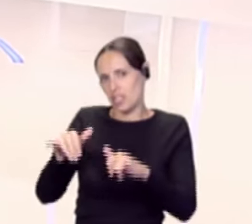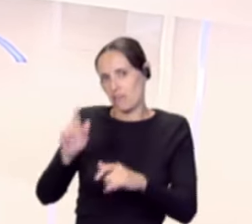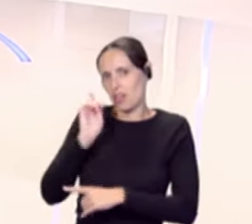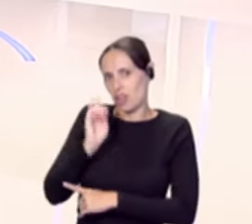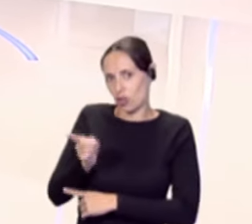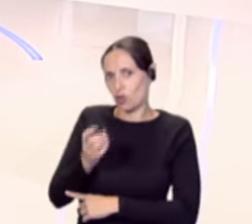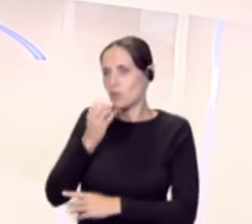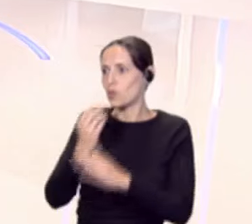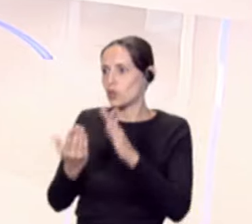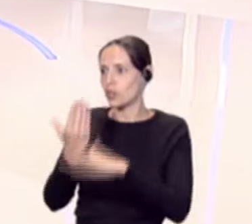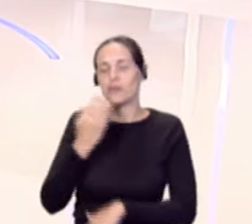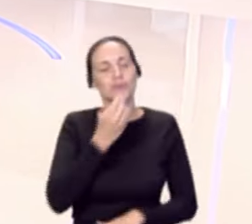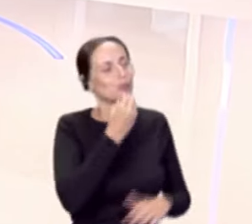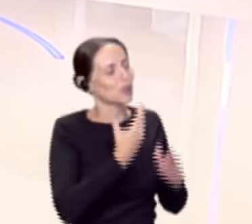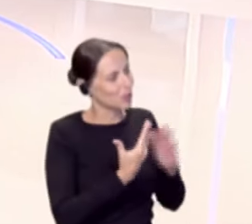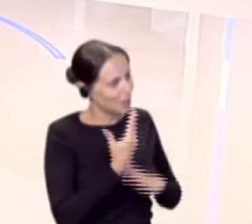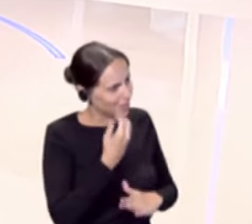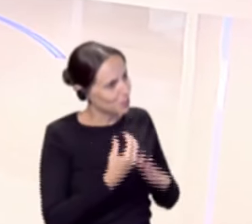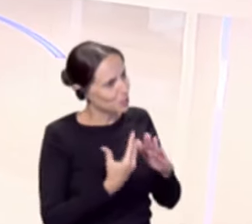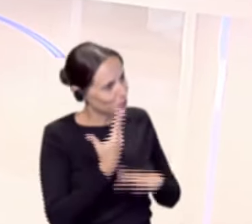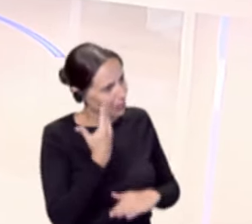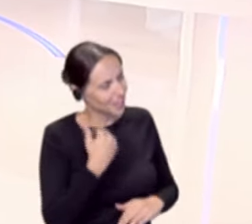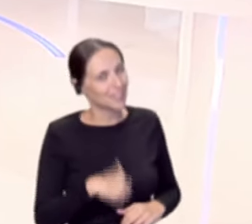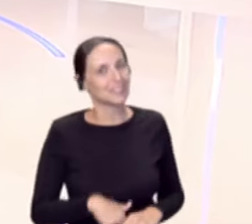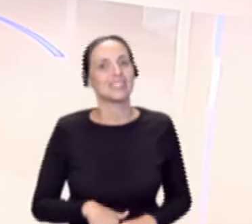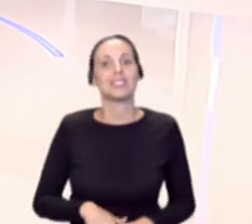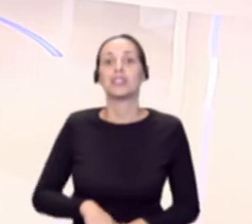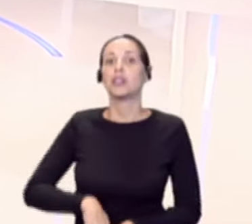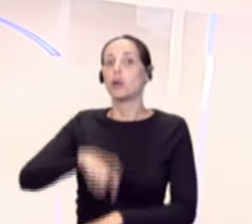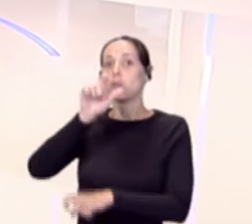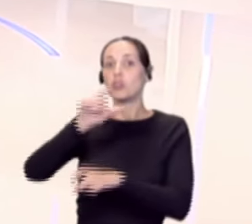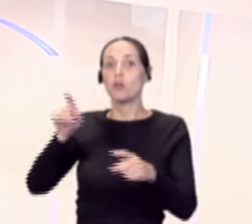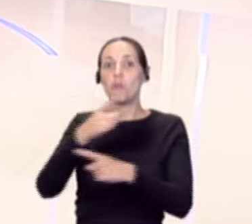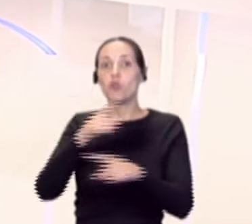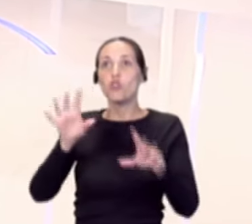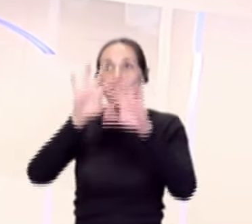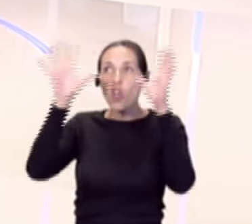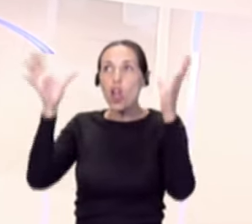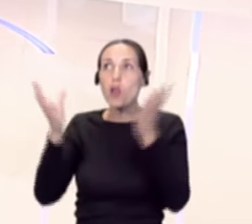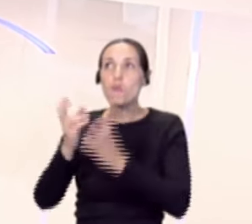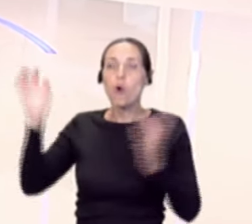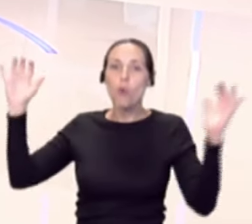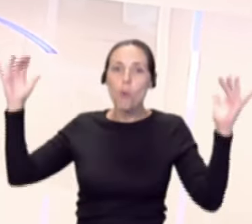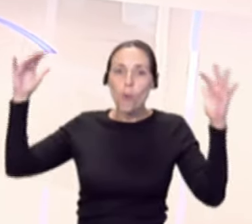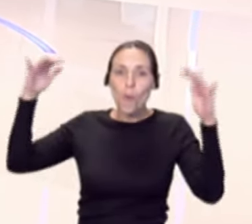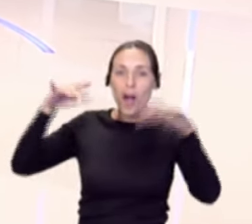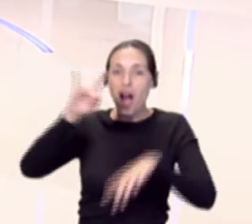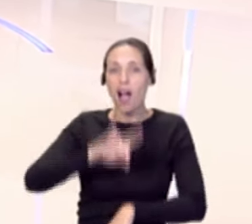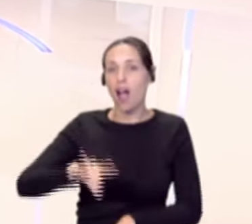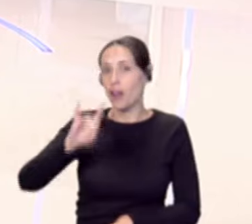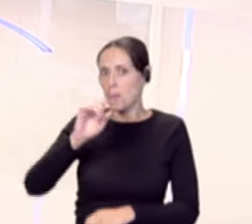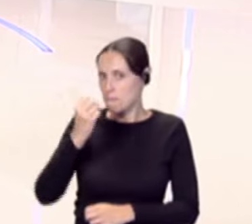días. Estamos ante 1,000 músicos de todo el mundo que van a venir a Canarias y además van a actuar en